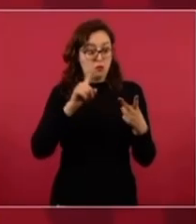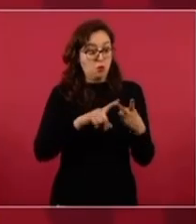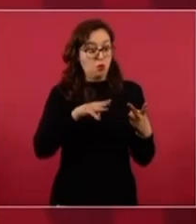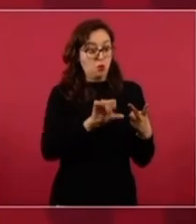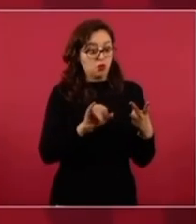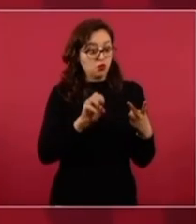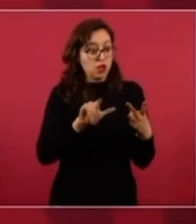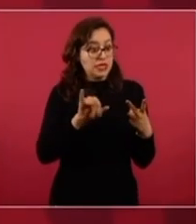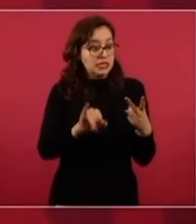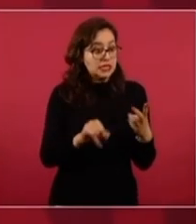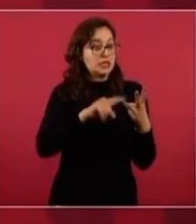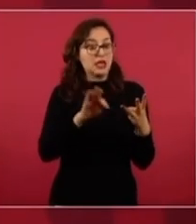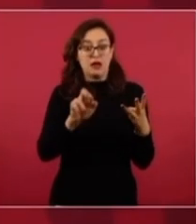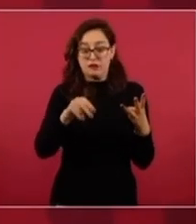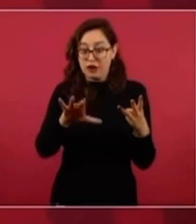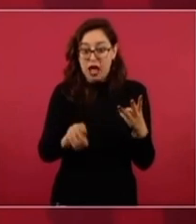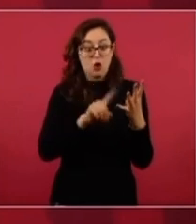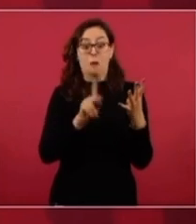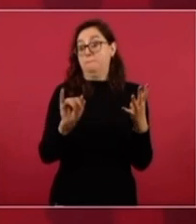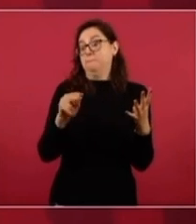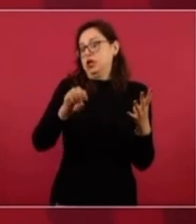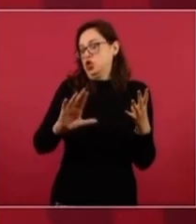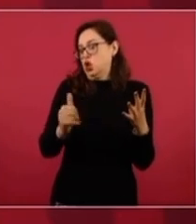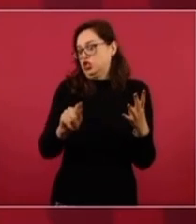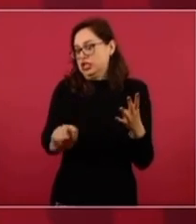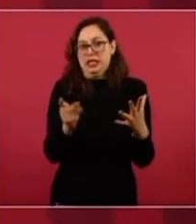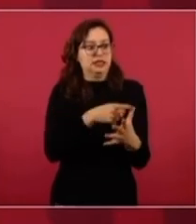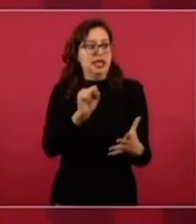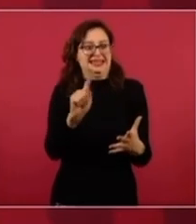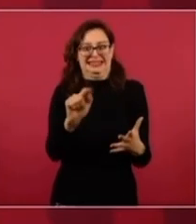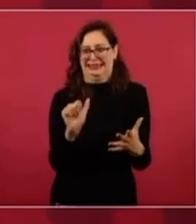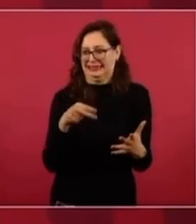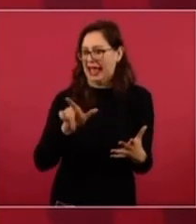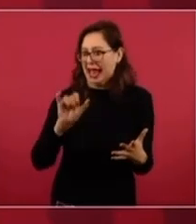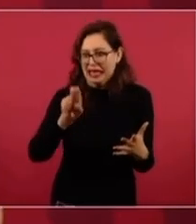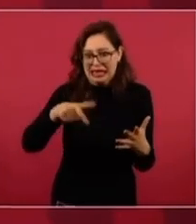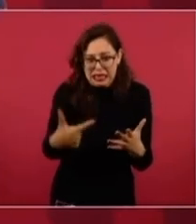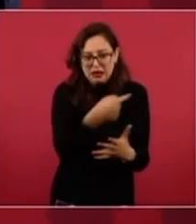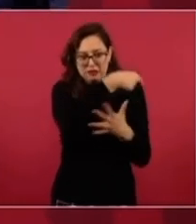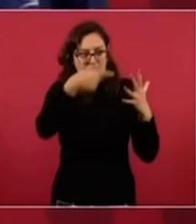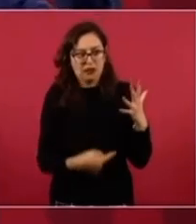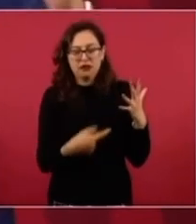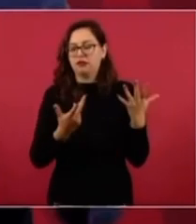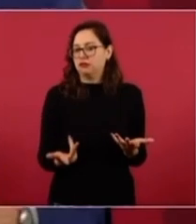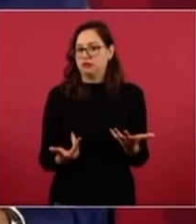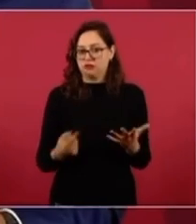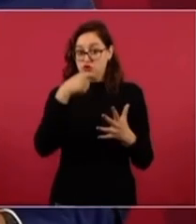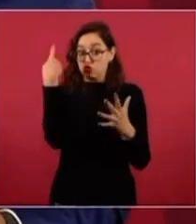con Franco, ni con Pinochet, ni con Stalin. Pero ese pensamiento está ahí.